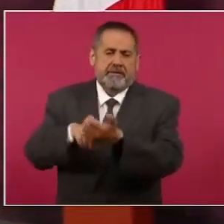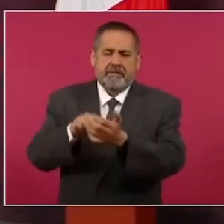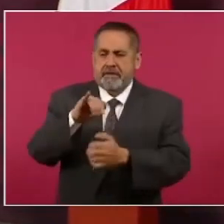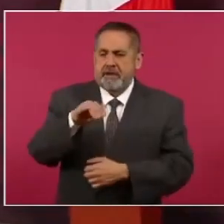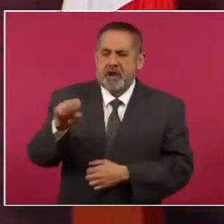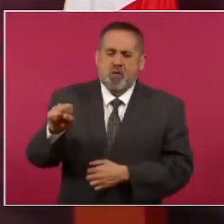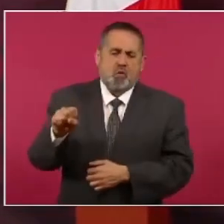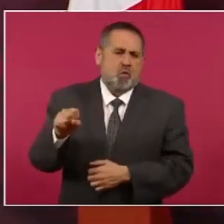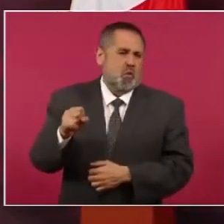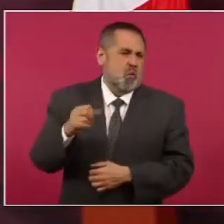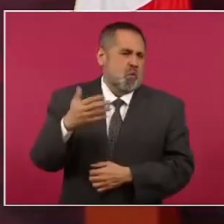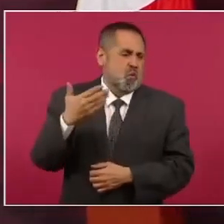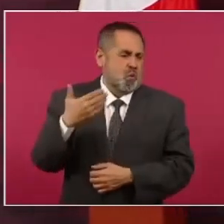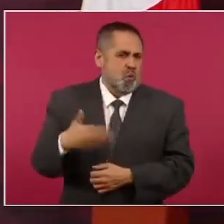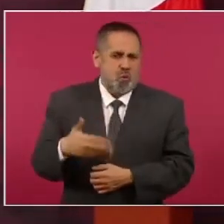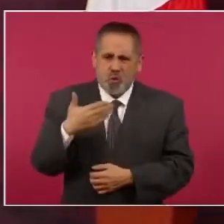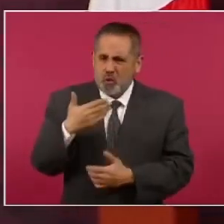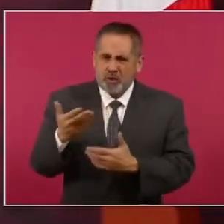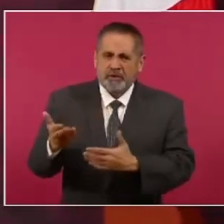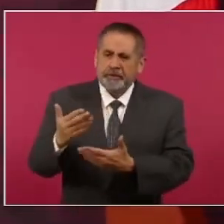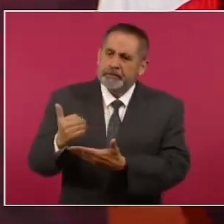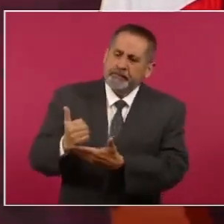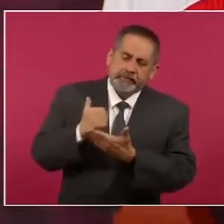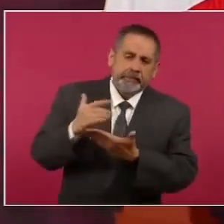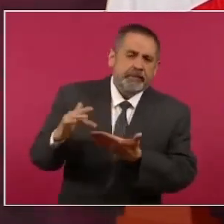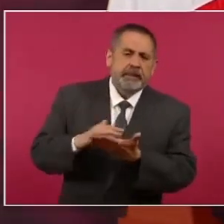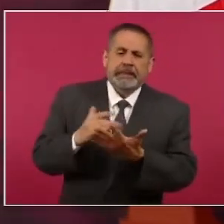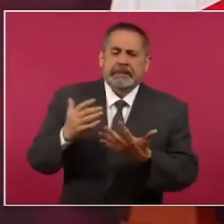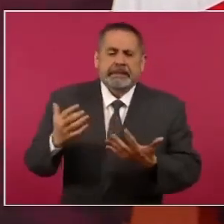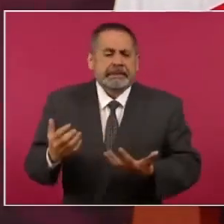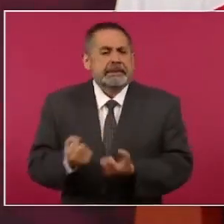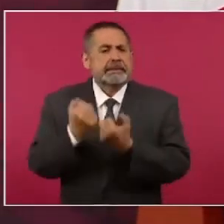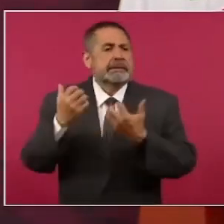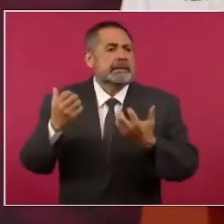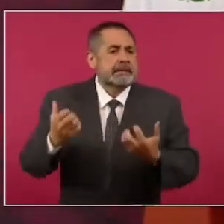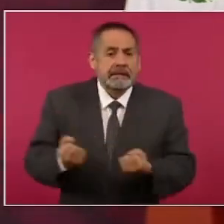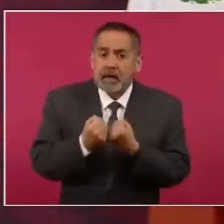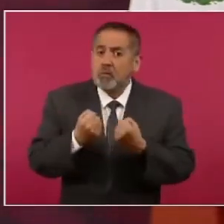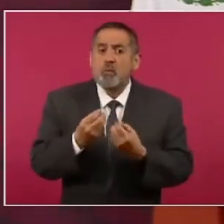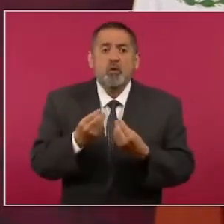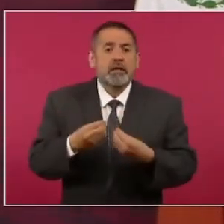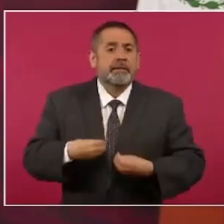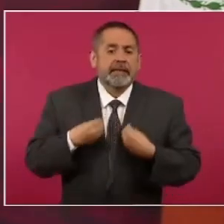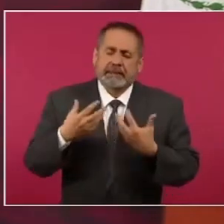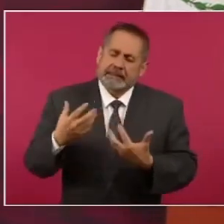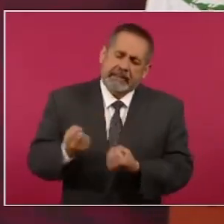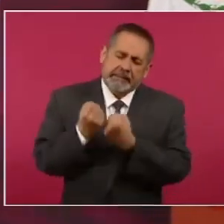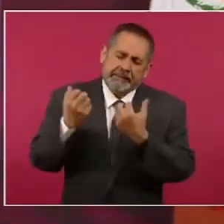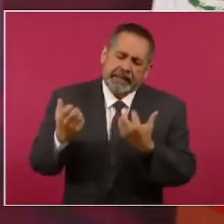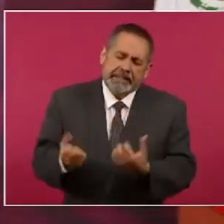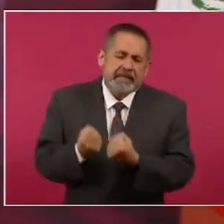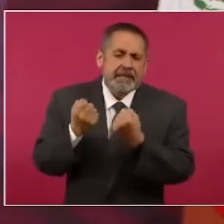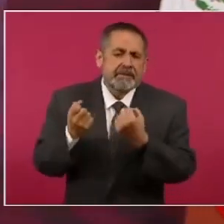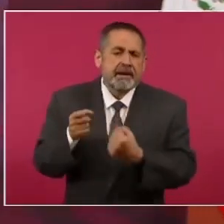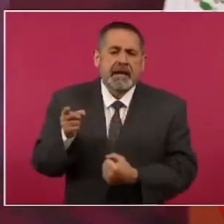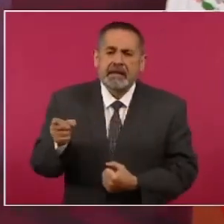del Seguro Social, que ayudaron a salvar vidas, que